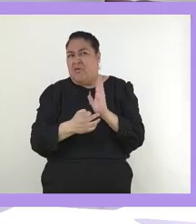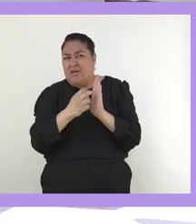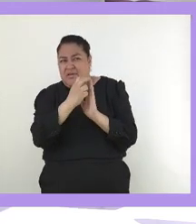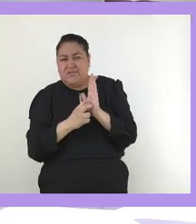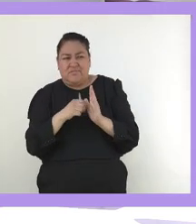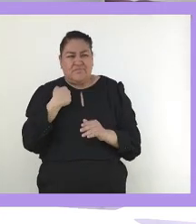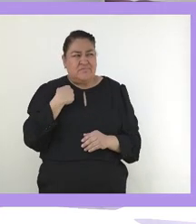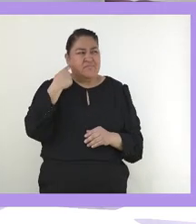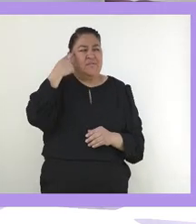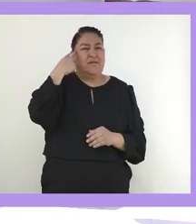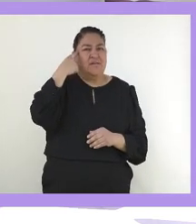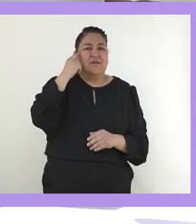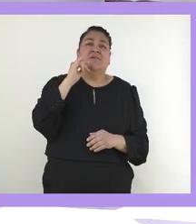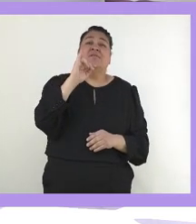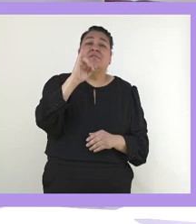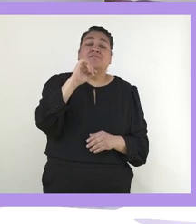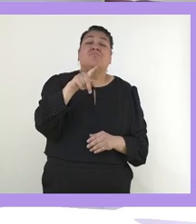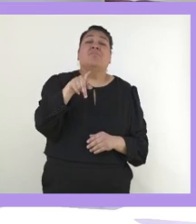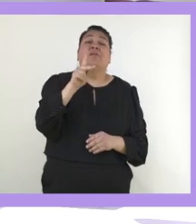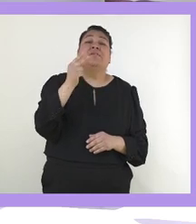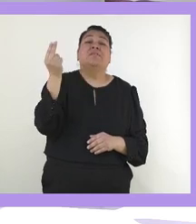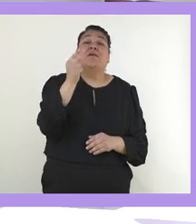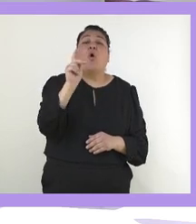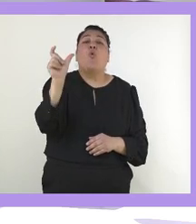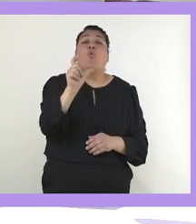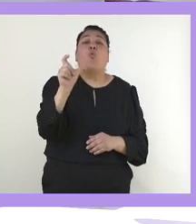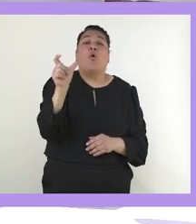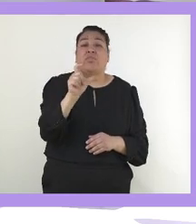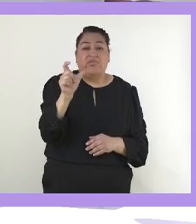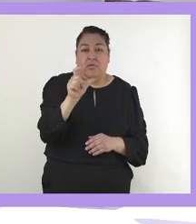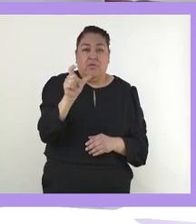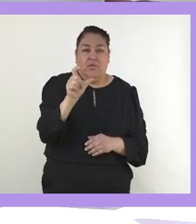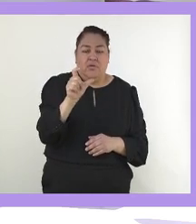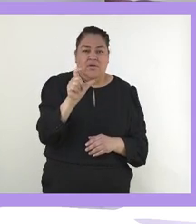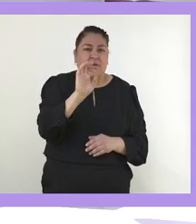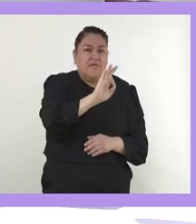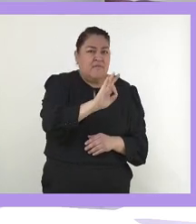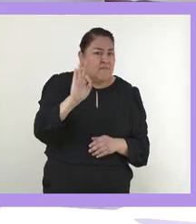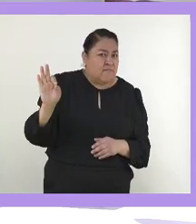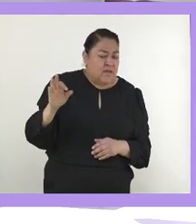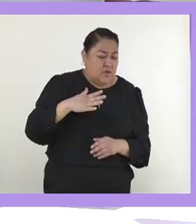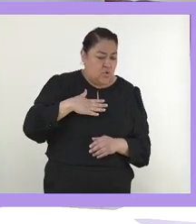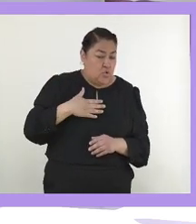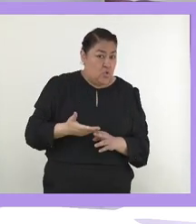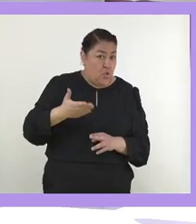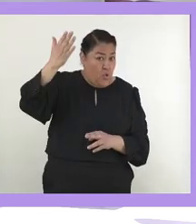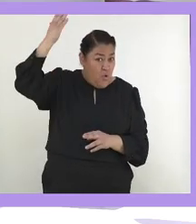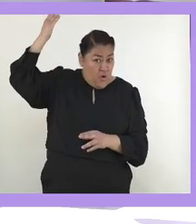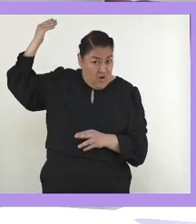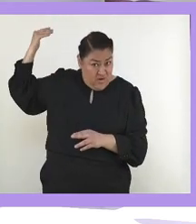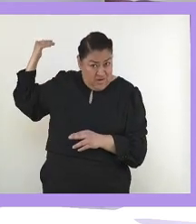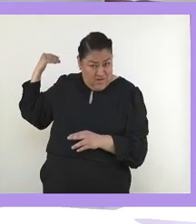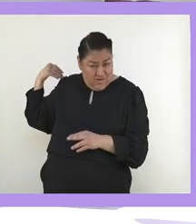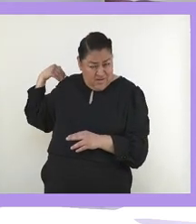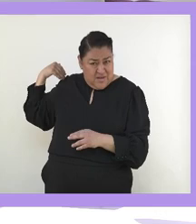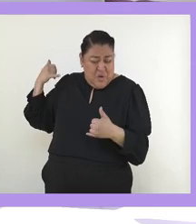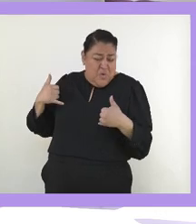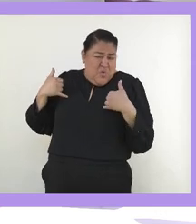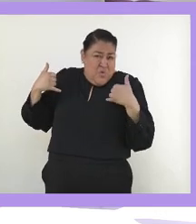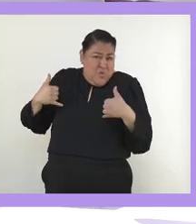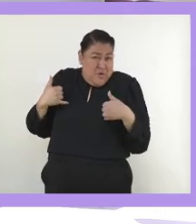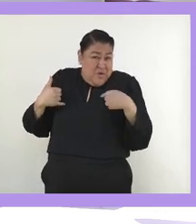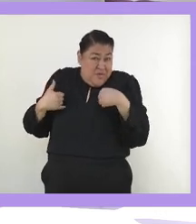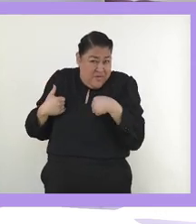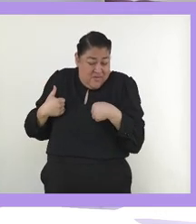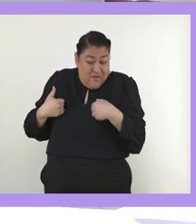preguntar Pues a partir de cuándo no si partimos desde mi época Uy pues vamos muy por delante